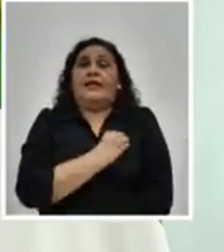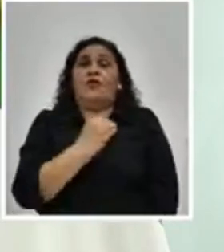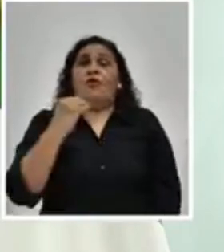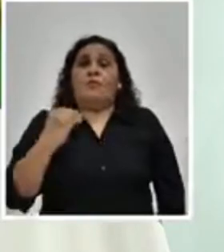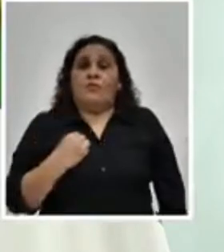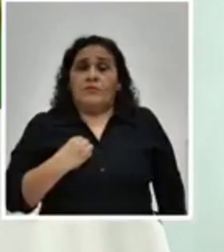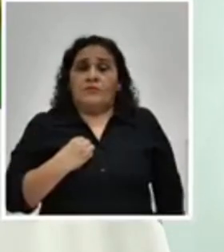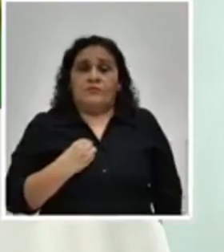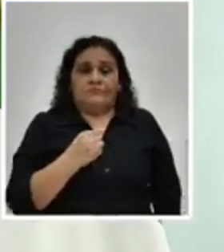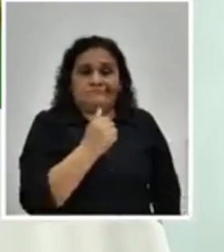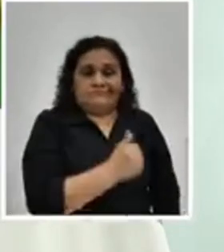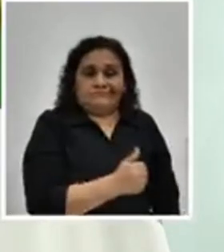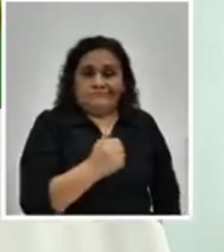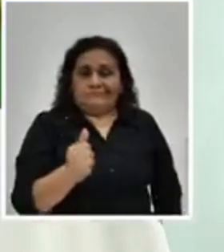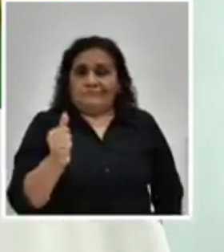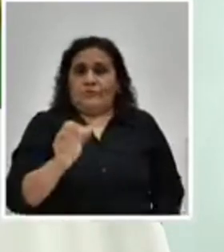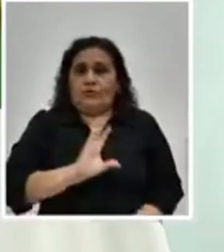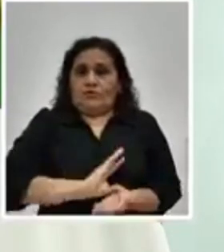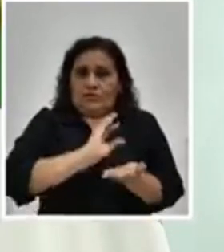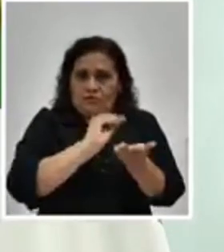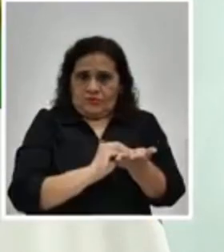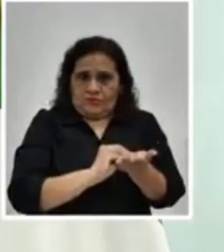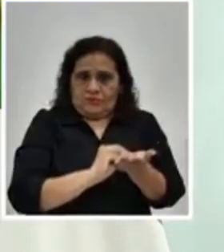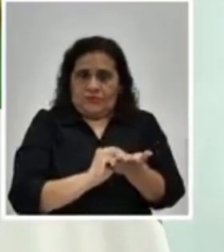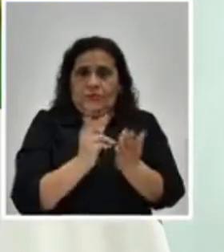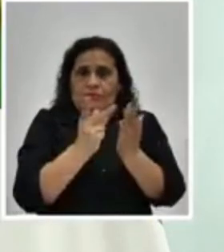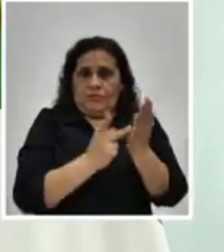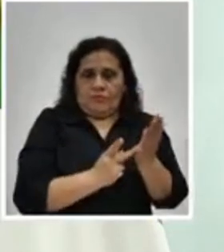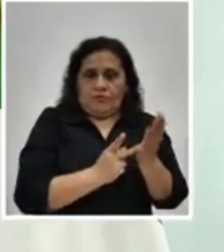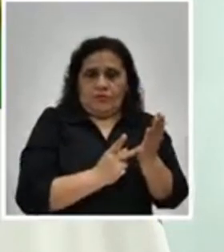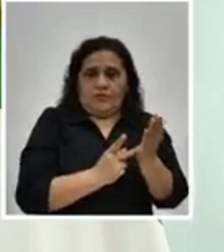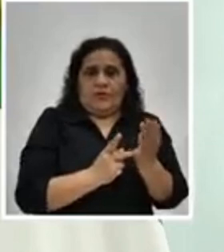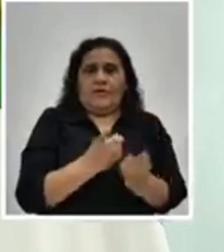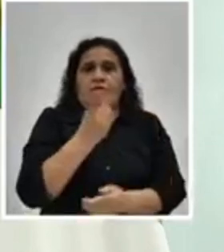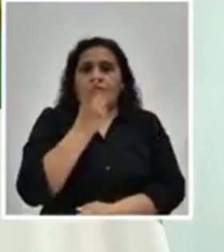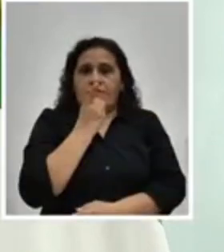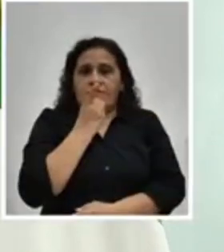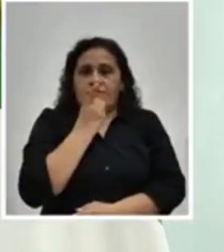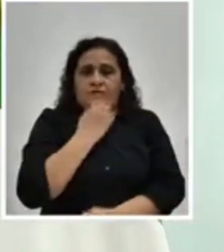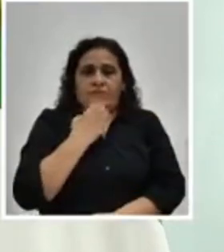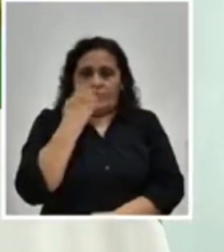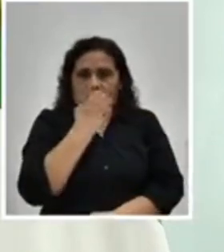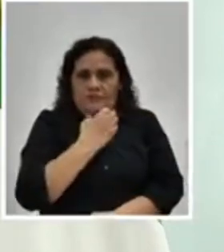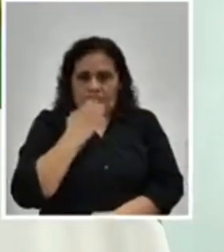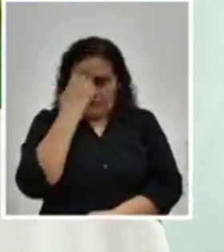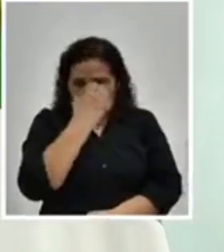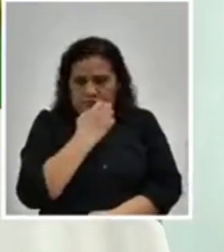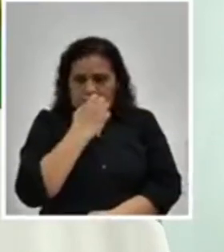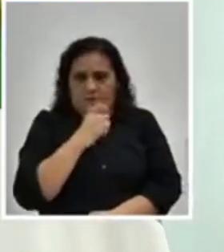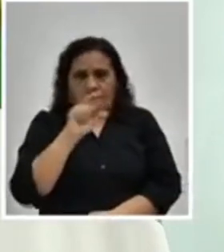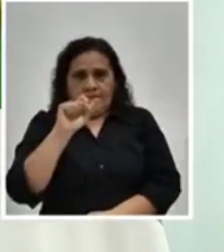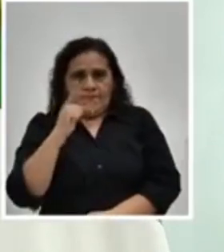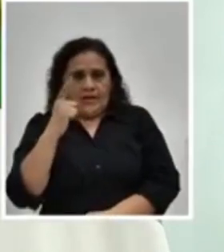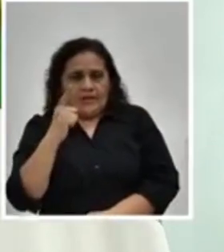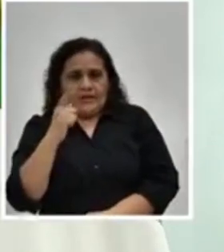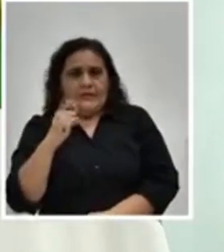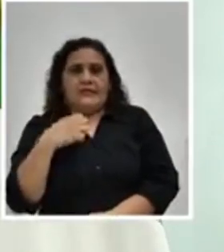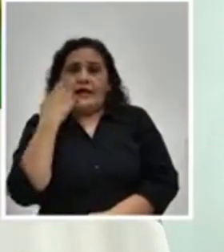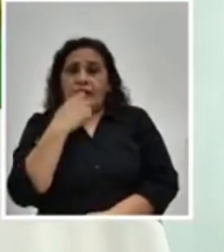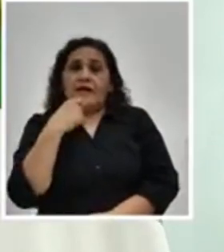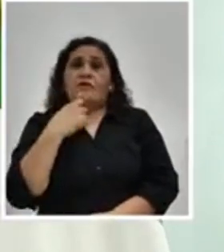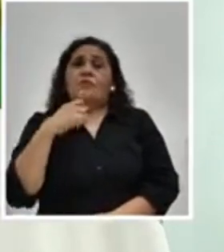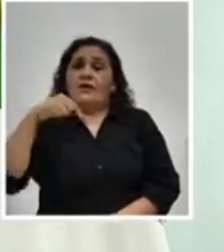en cada curso escolar. Con el programa de desayunos escolares se abarcó 27 escuelas de nuestro